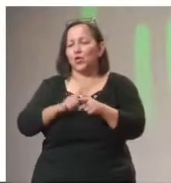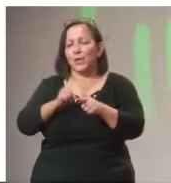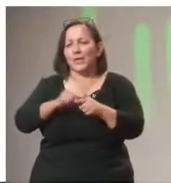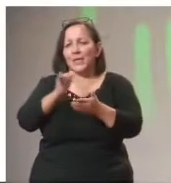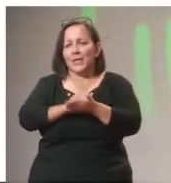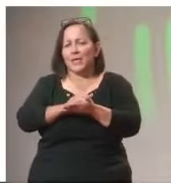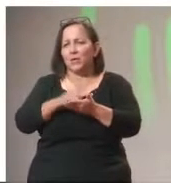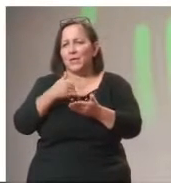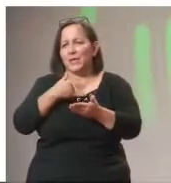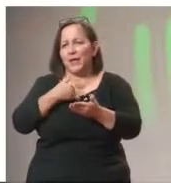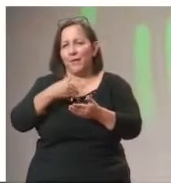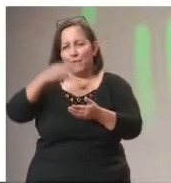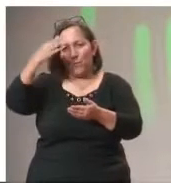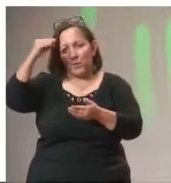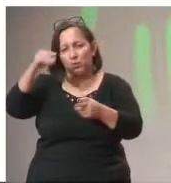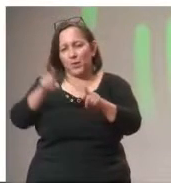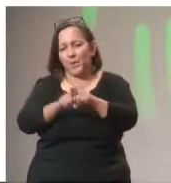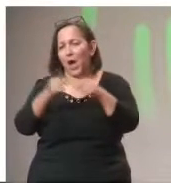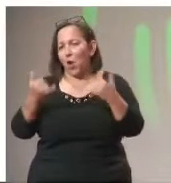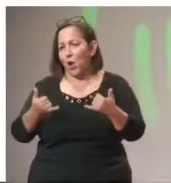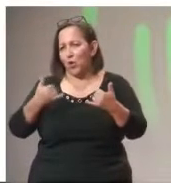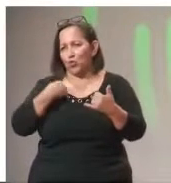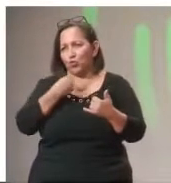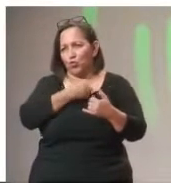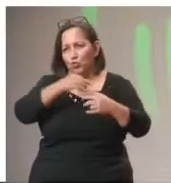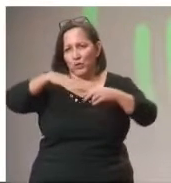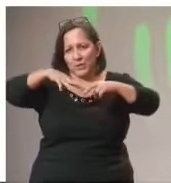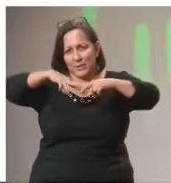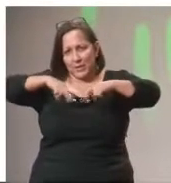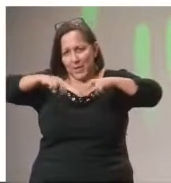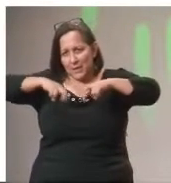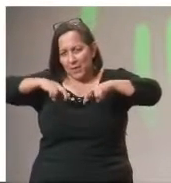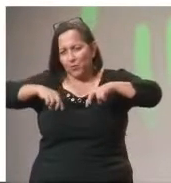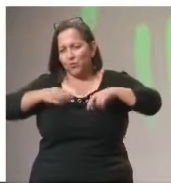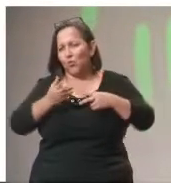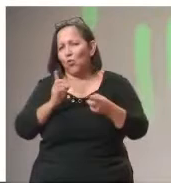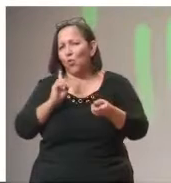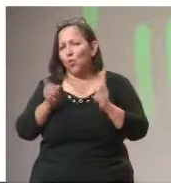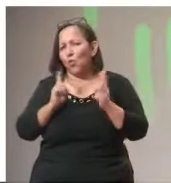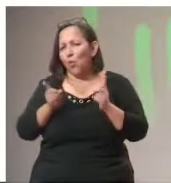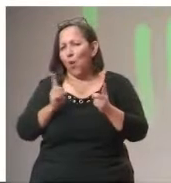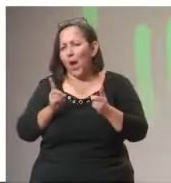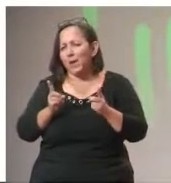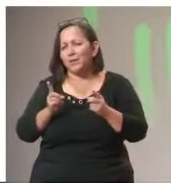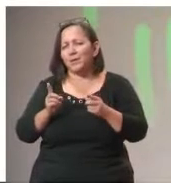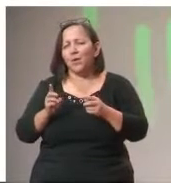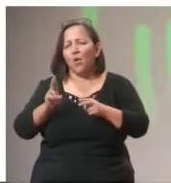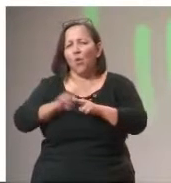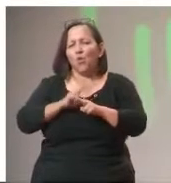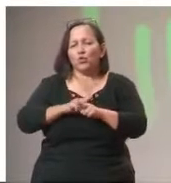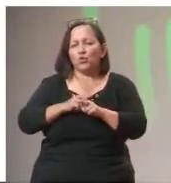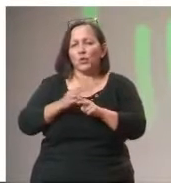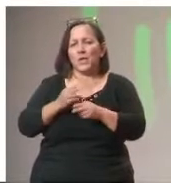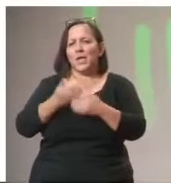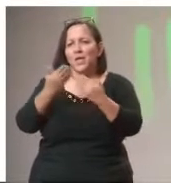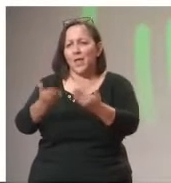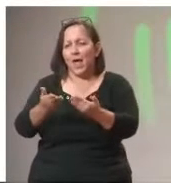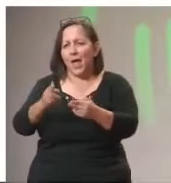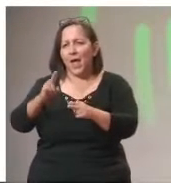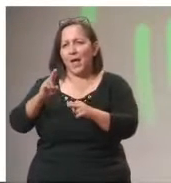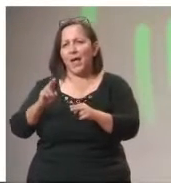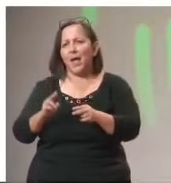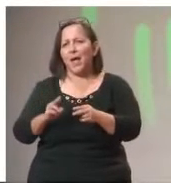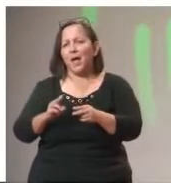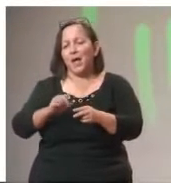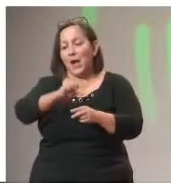dato, ahora lo que tenemos que hacer es analizar qué actividad productiva o qué tipo de uso del suelo se le da a la cuenca por encima